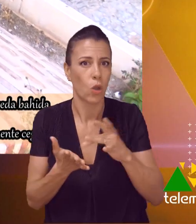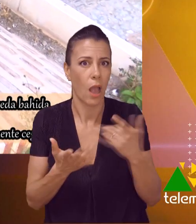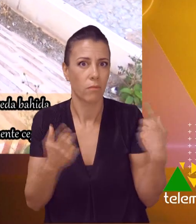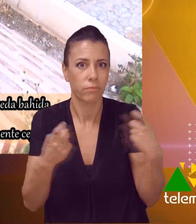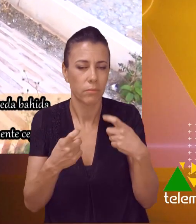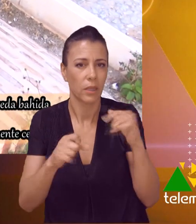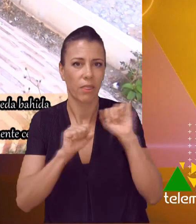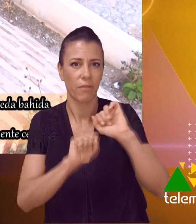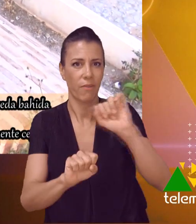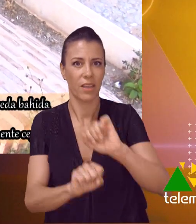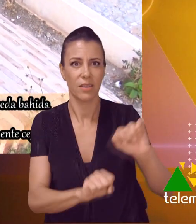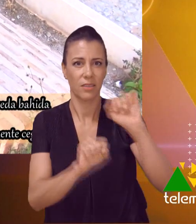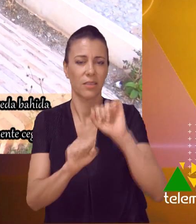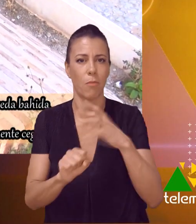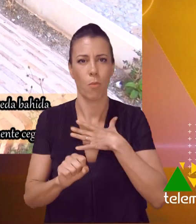pues, ¿no? Poder...